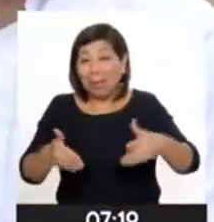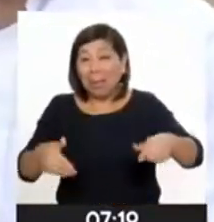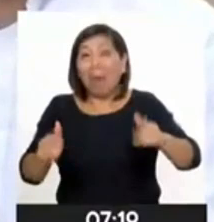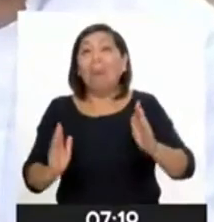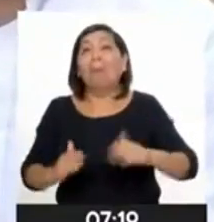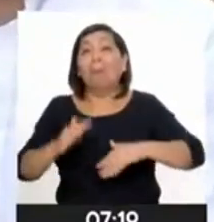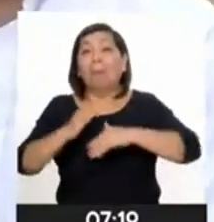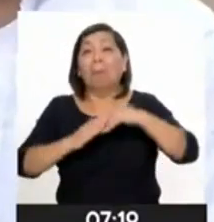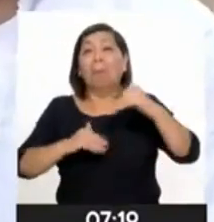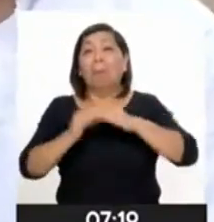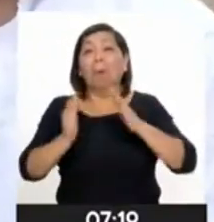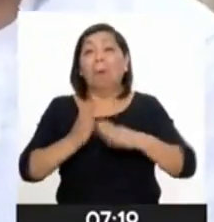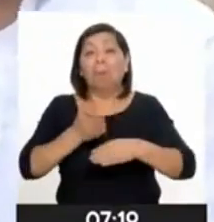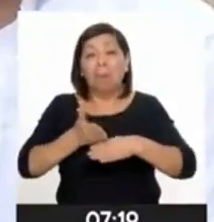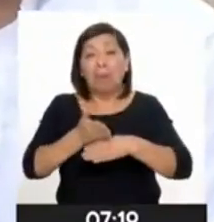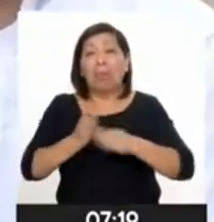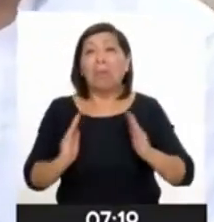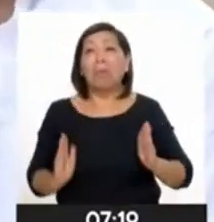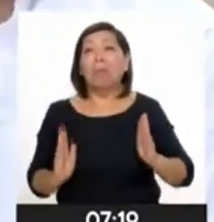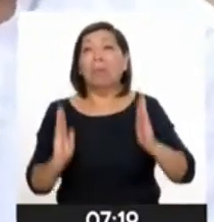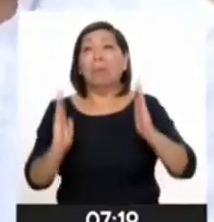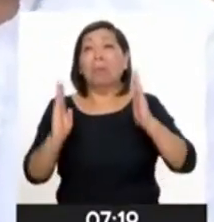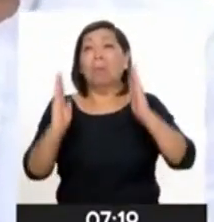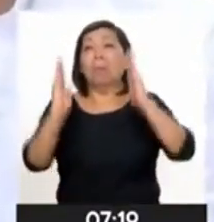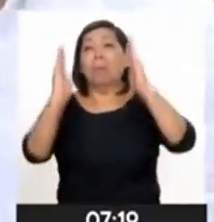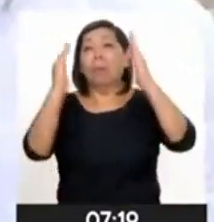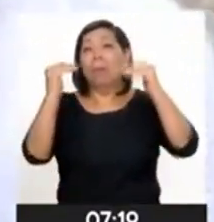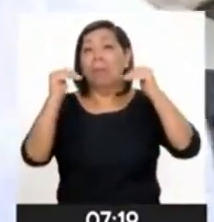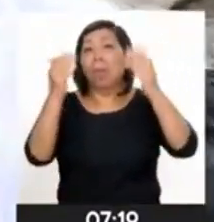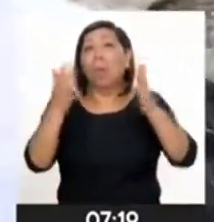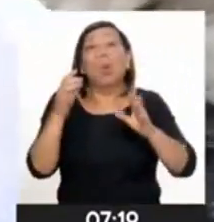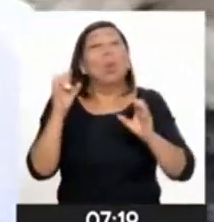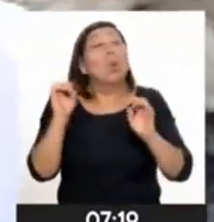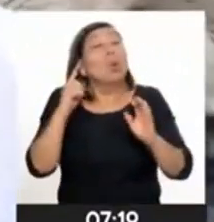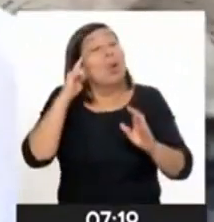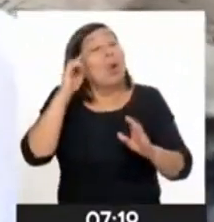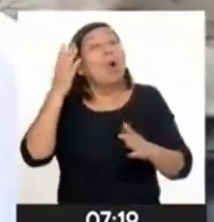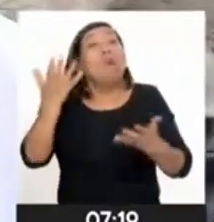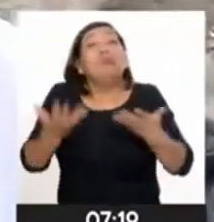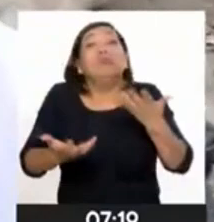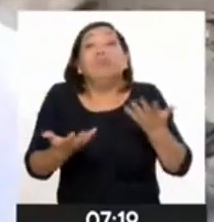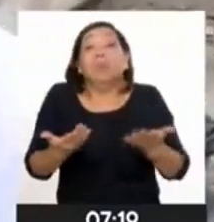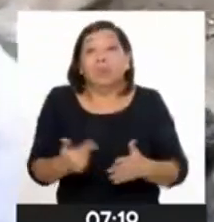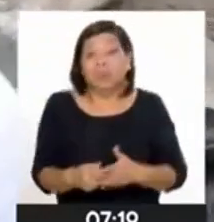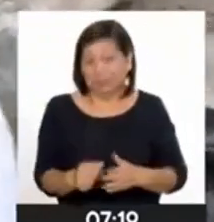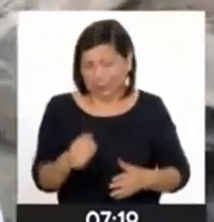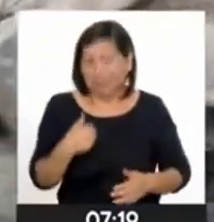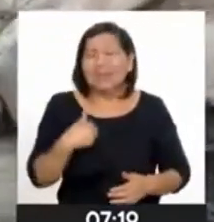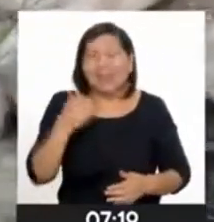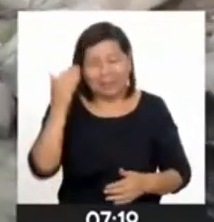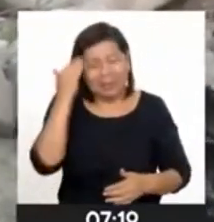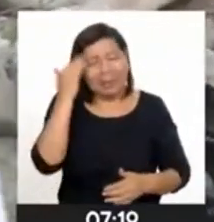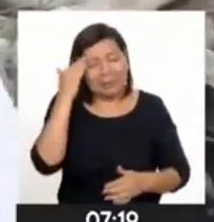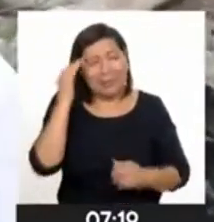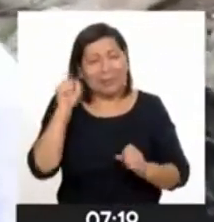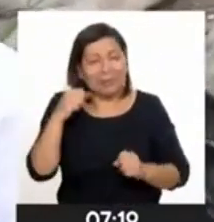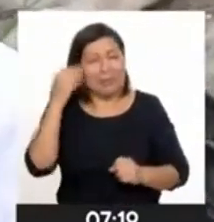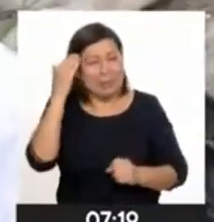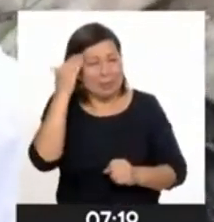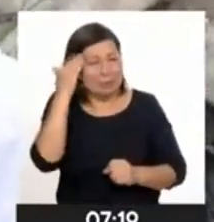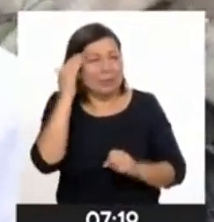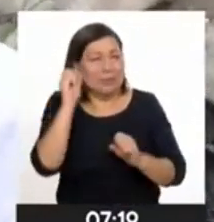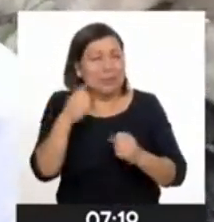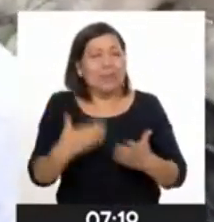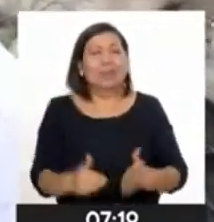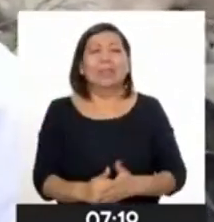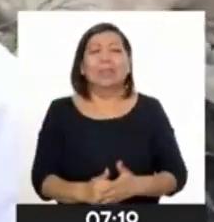que representan un peligro pues para un eventual incendio que pueda ocurrir en esa zona, en perjuicio de los propios vecinos. Sí, sí, sabemos de la presencia de actividades que